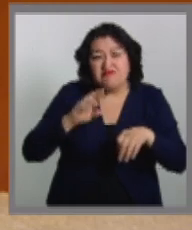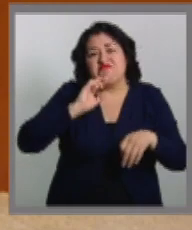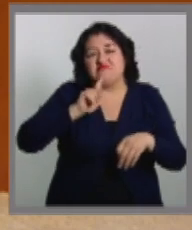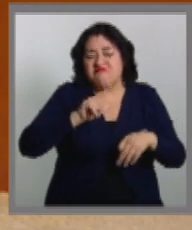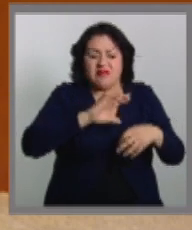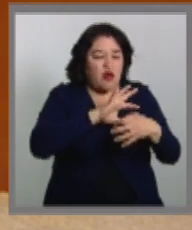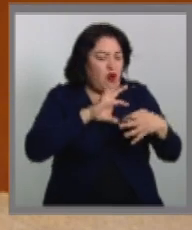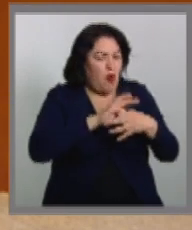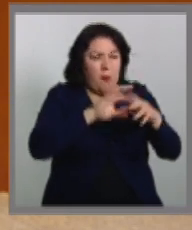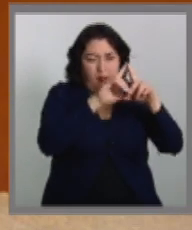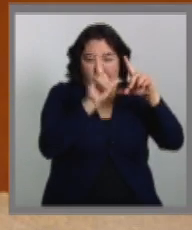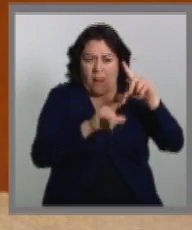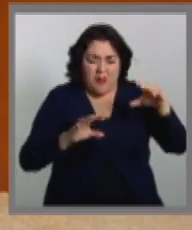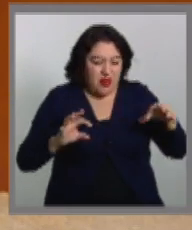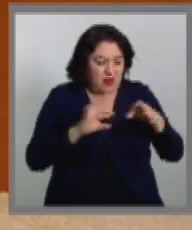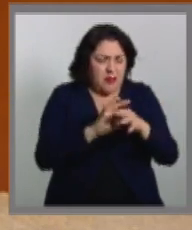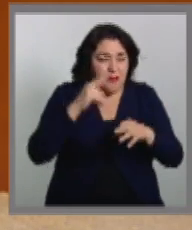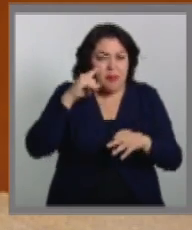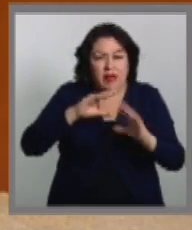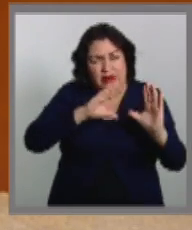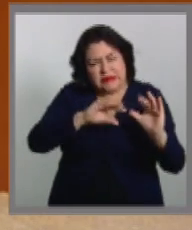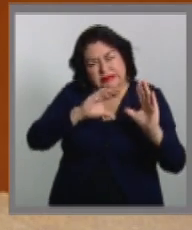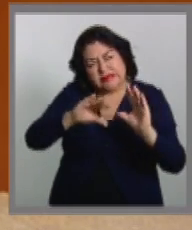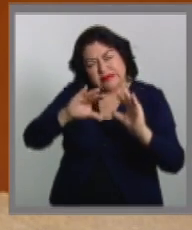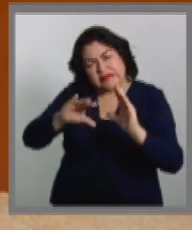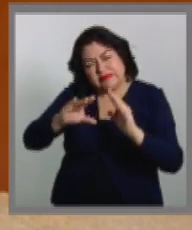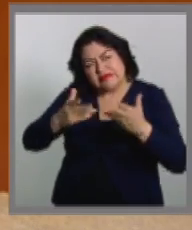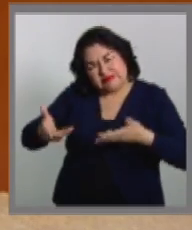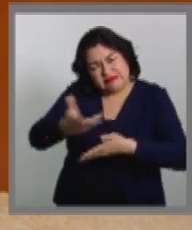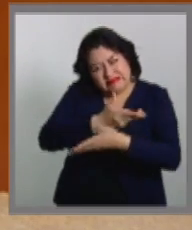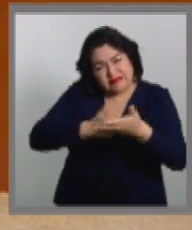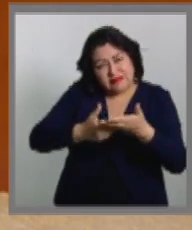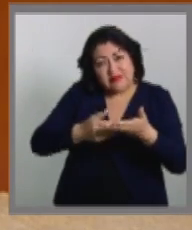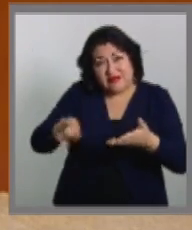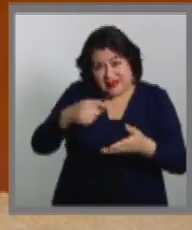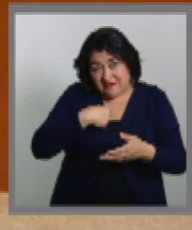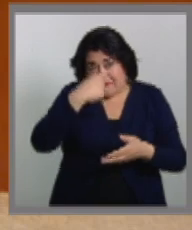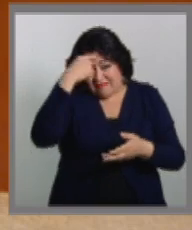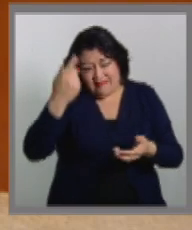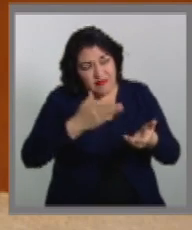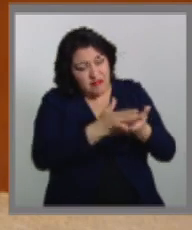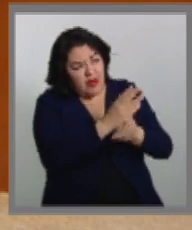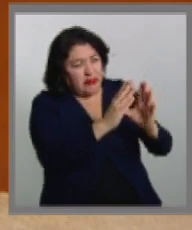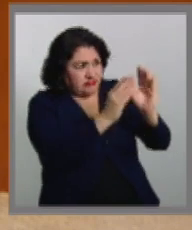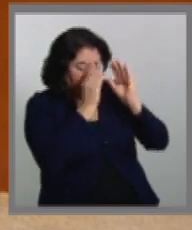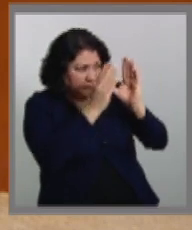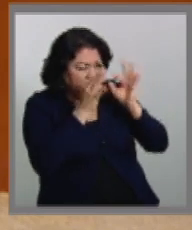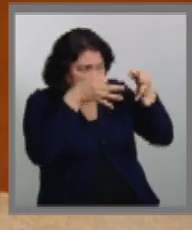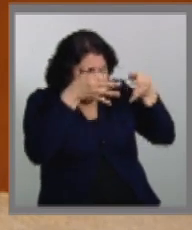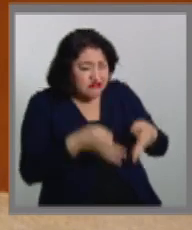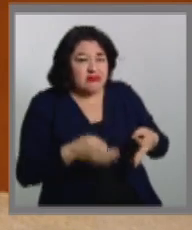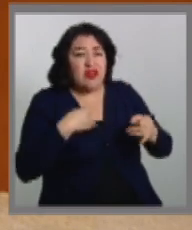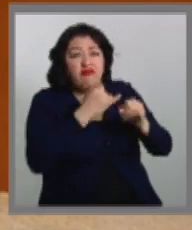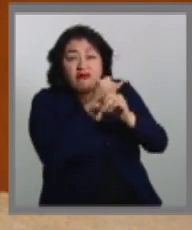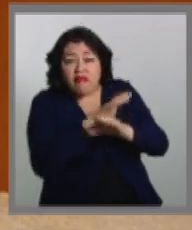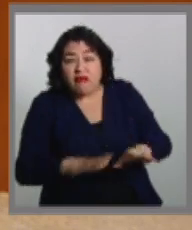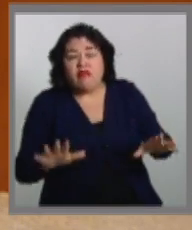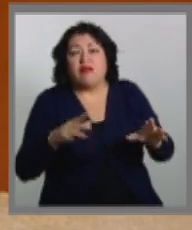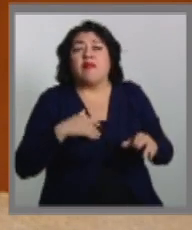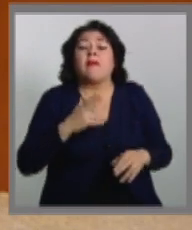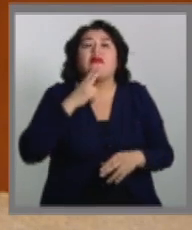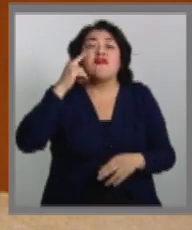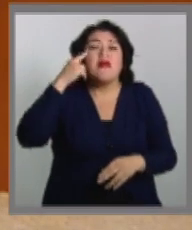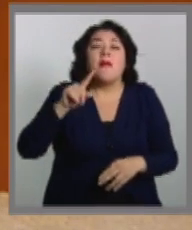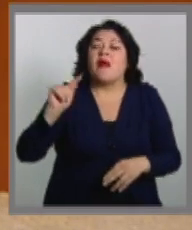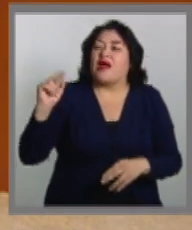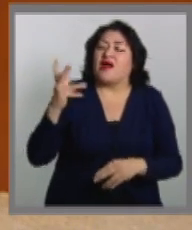de desarrollo de capacidades y extensionismo que facilite el acceso al conocimiento, información y uso